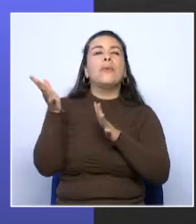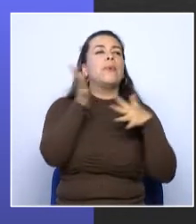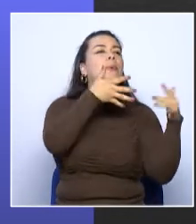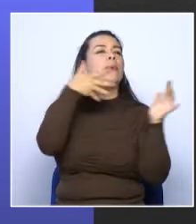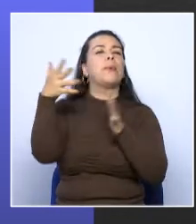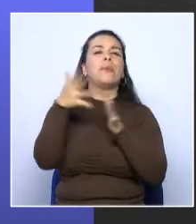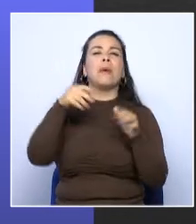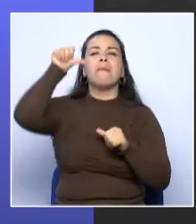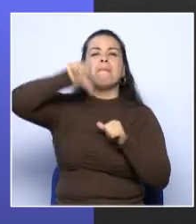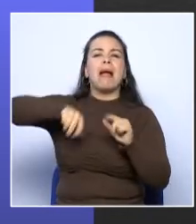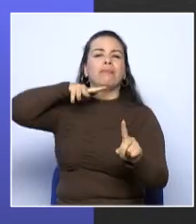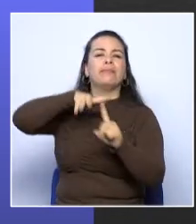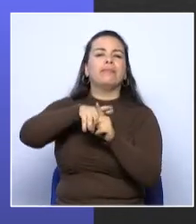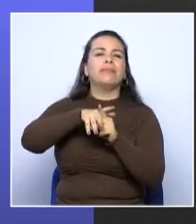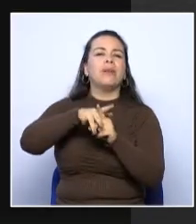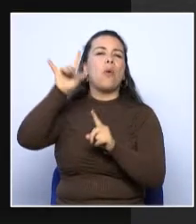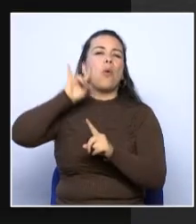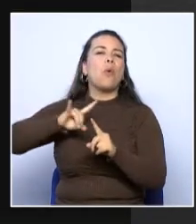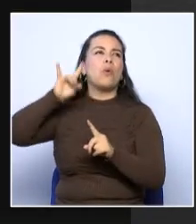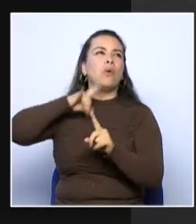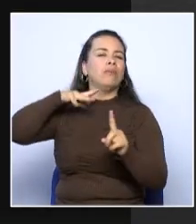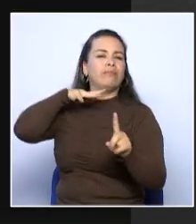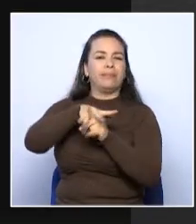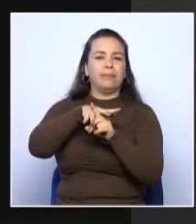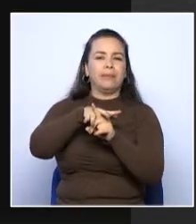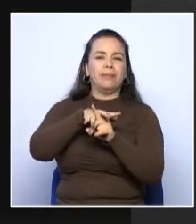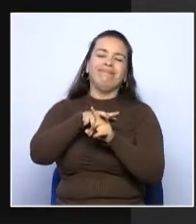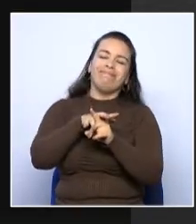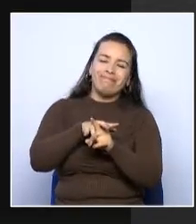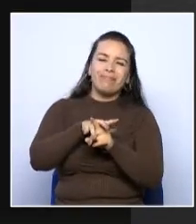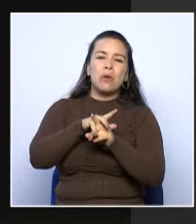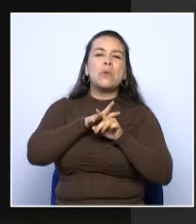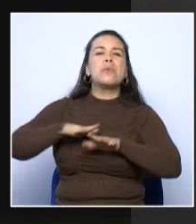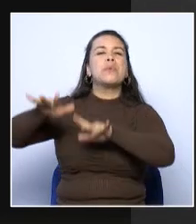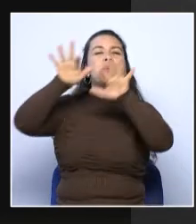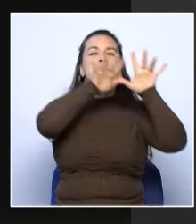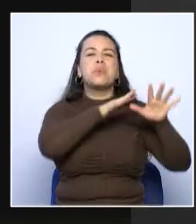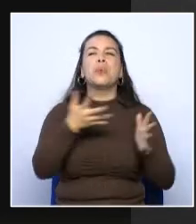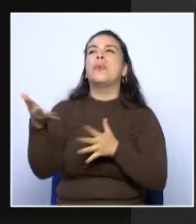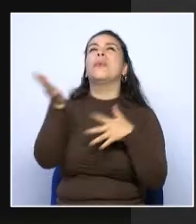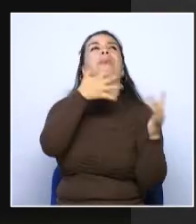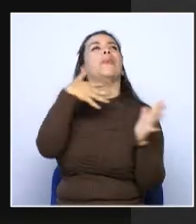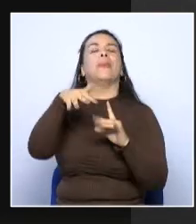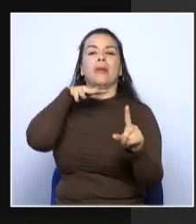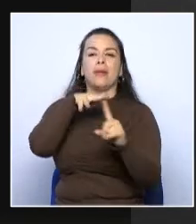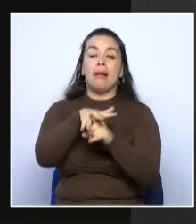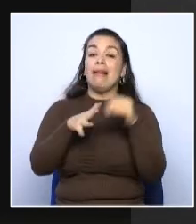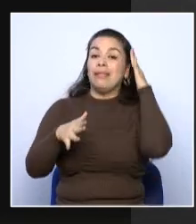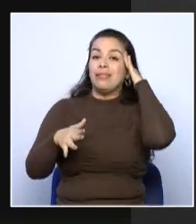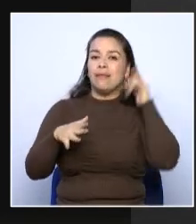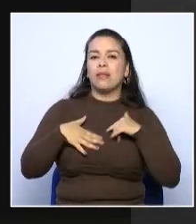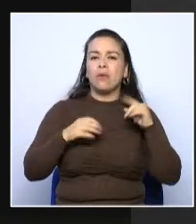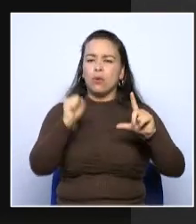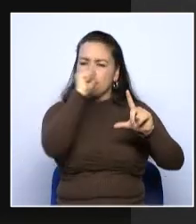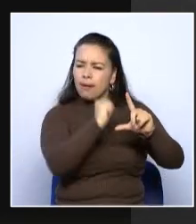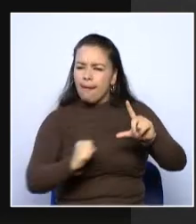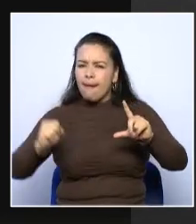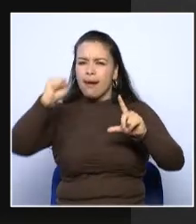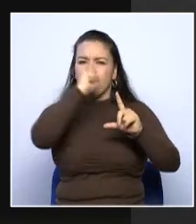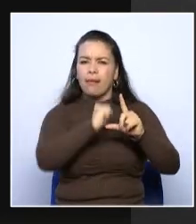del sonido. ¿El qué? El aire es mal conductor del sonido. Por eso vemos nosotros que realmente la ecografía para los